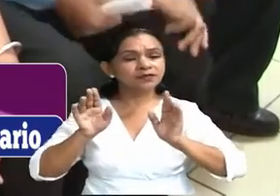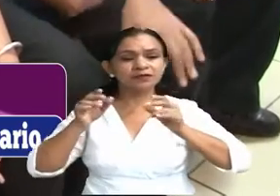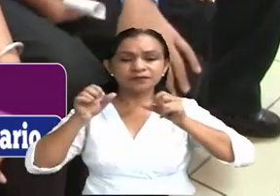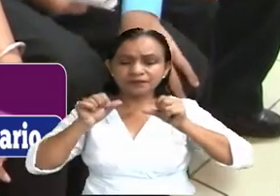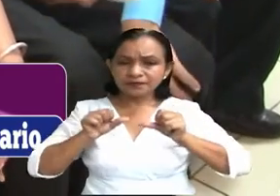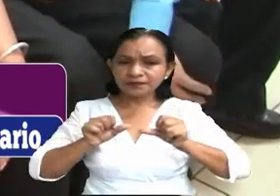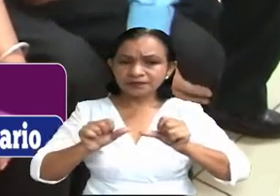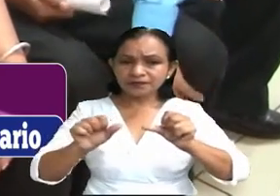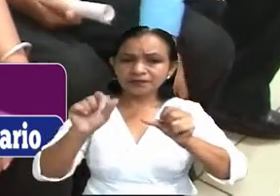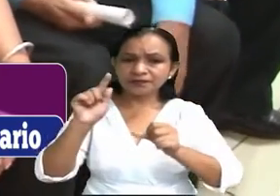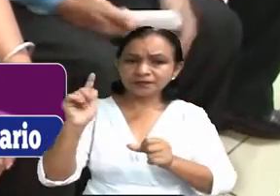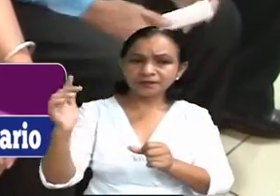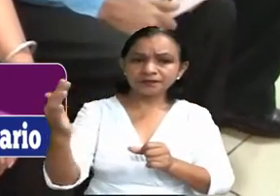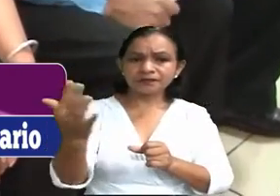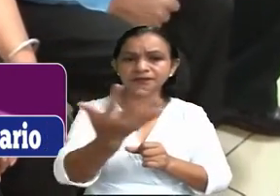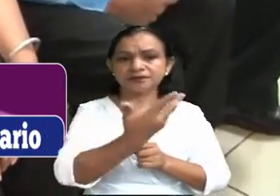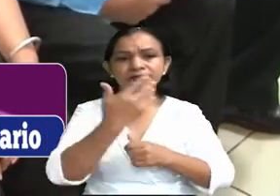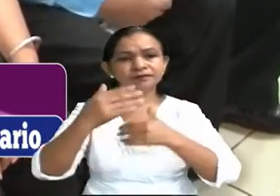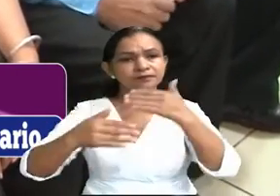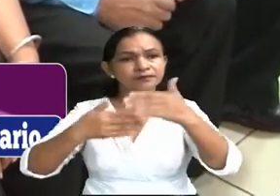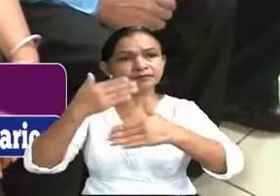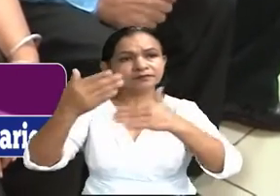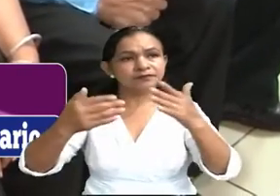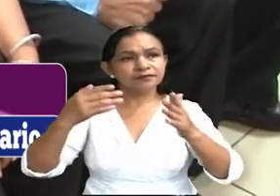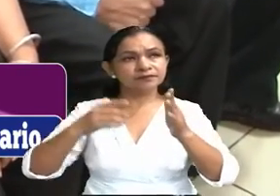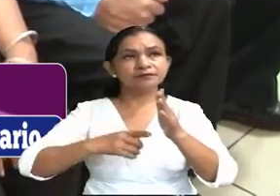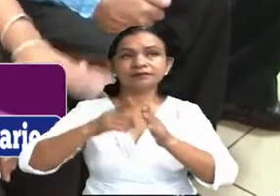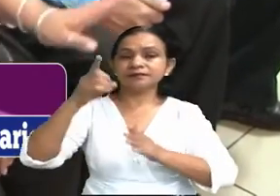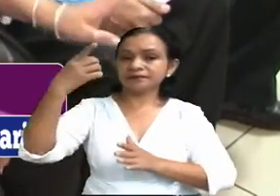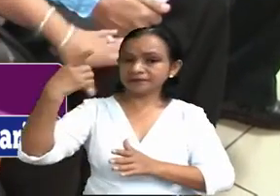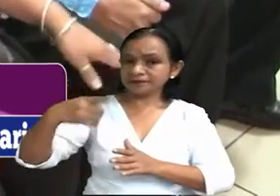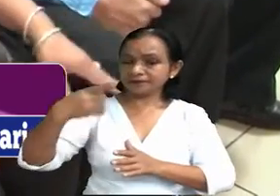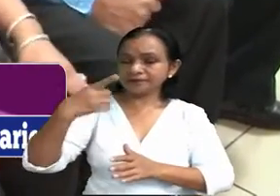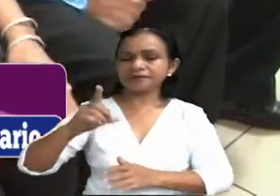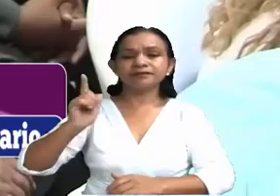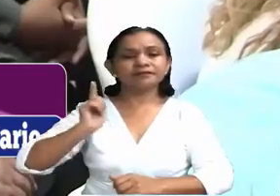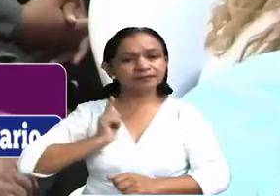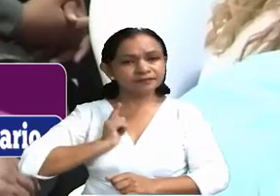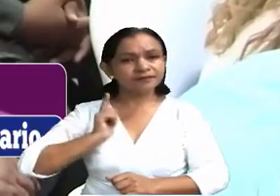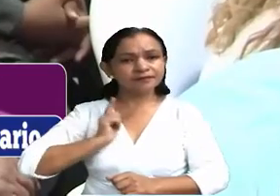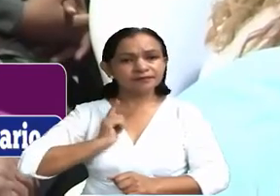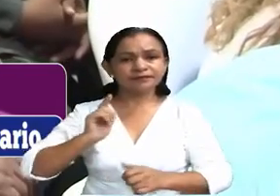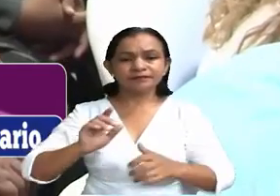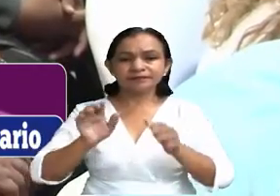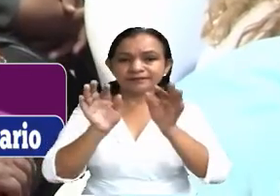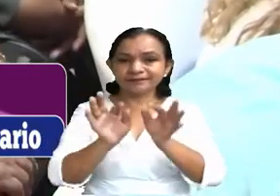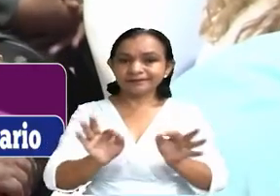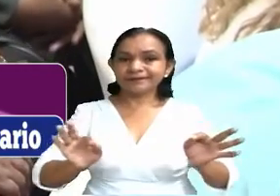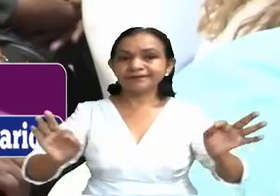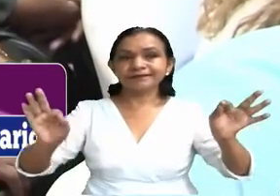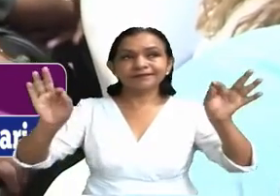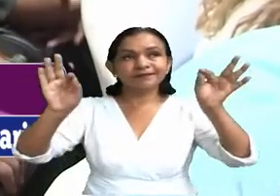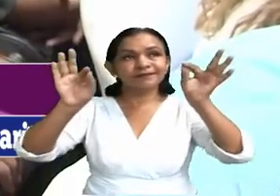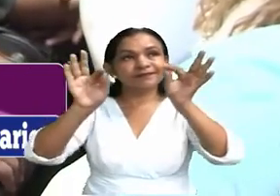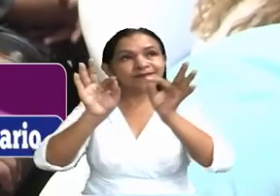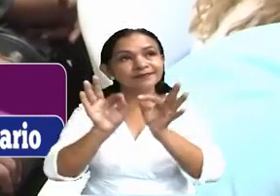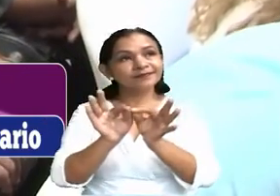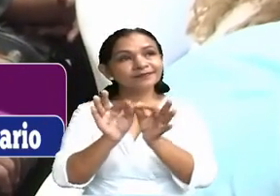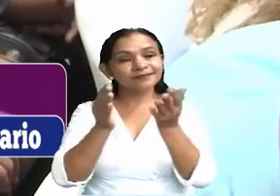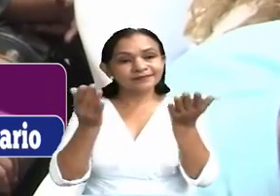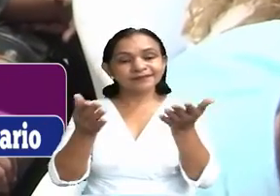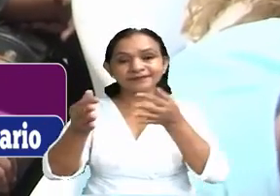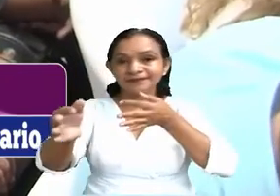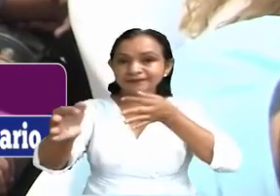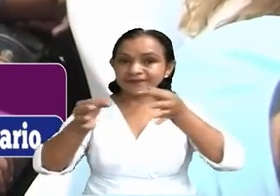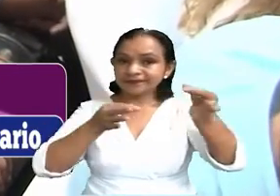caminando con todo este proceso y con todos estos avances en la restitución de derechos, ¿verdad? Muy importante esa explicación y bastante valedera,